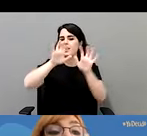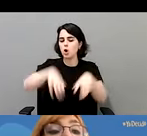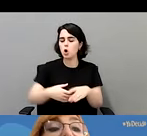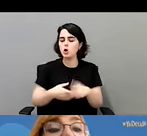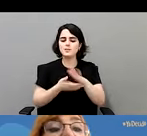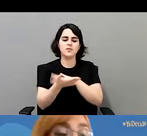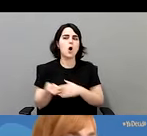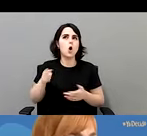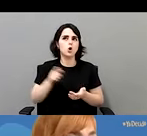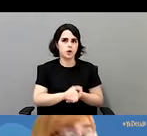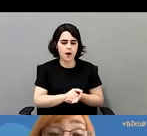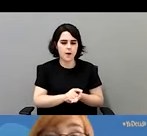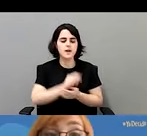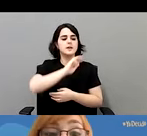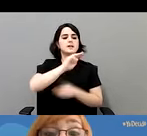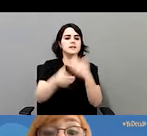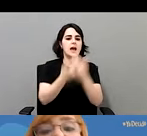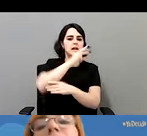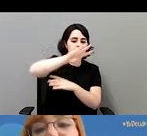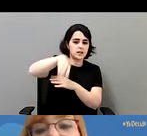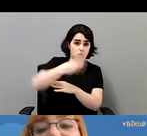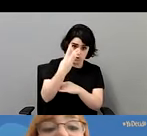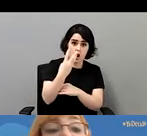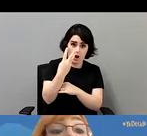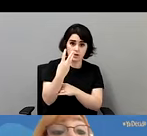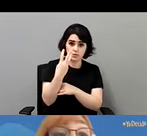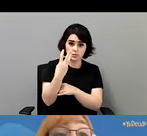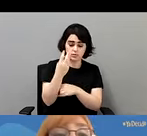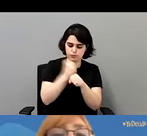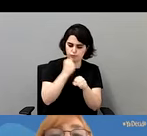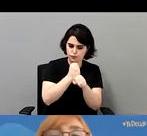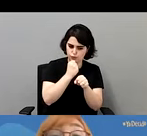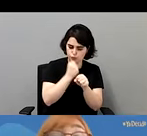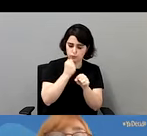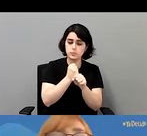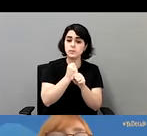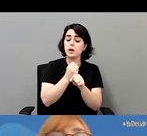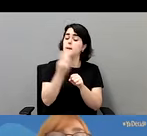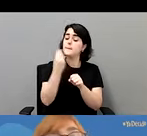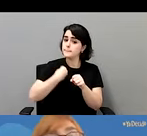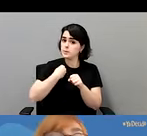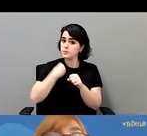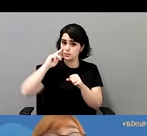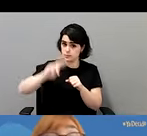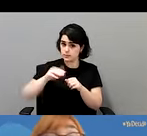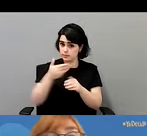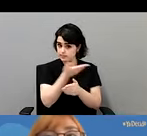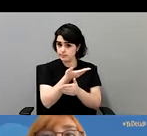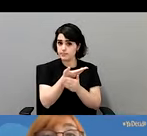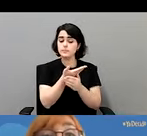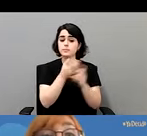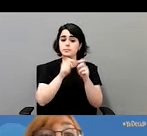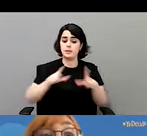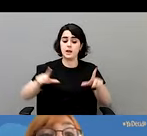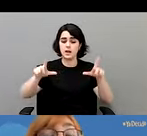otra vez, la jornada de 3 horas al día, ¿vale? Y como veis, no